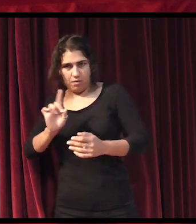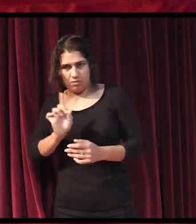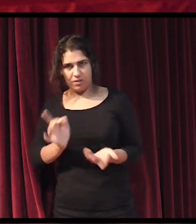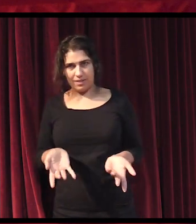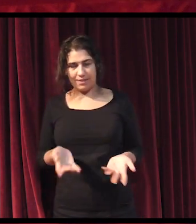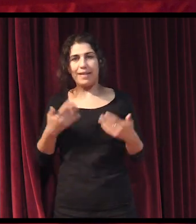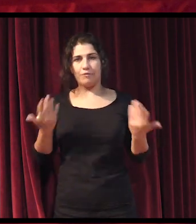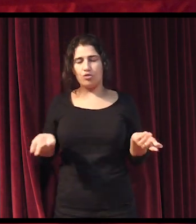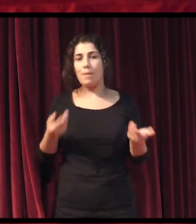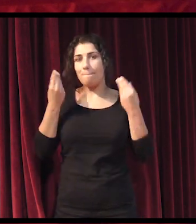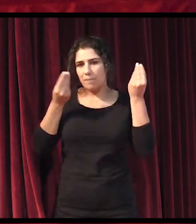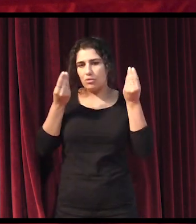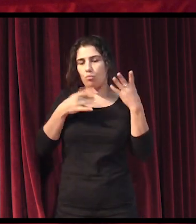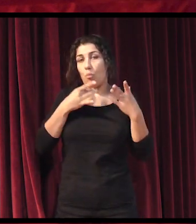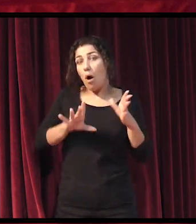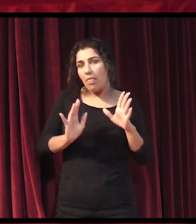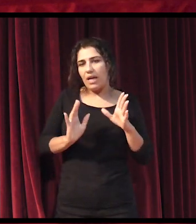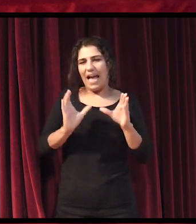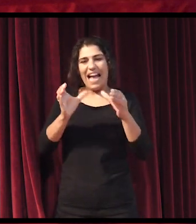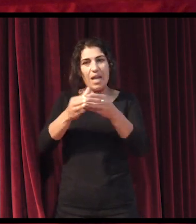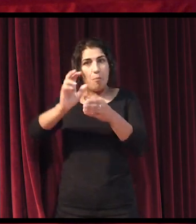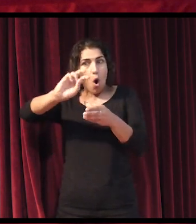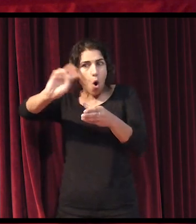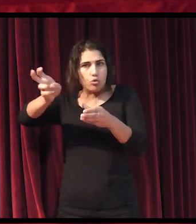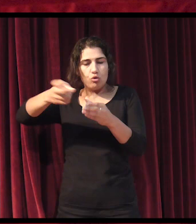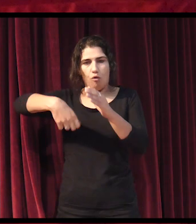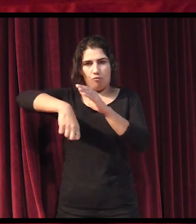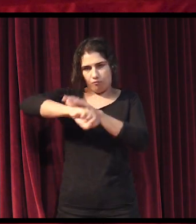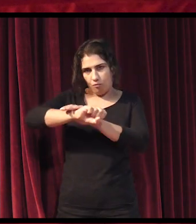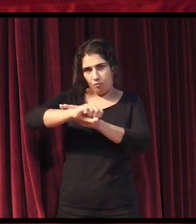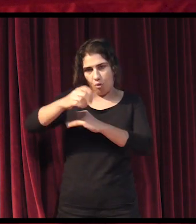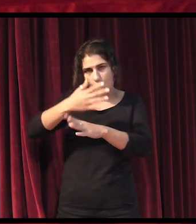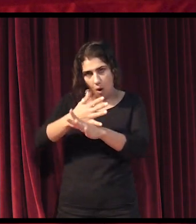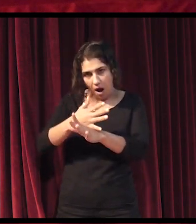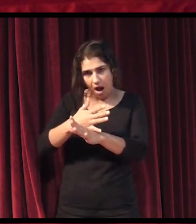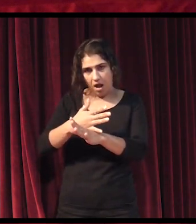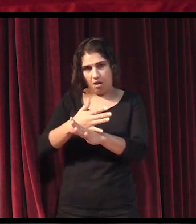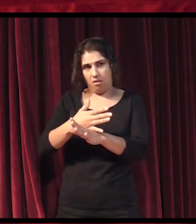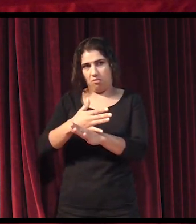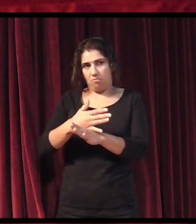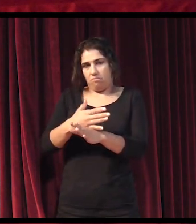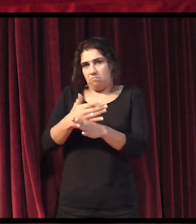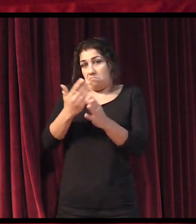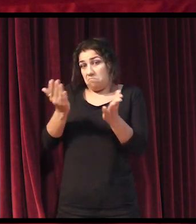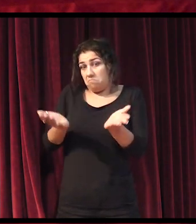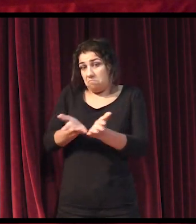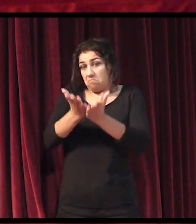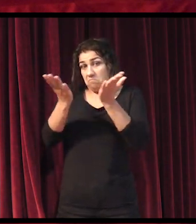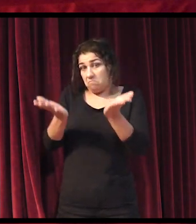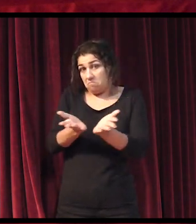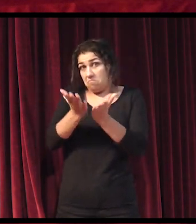alguna posibilidad de jugar con otros equipos pasando 3 puñeteros kilos de